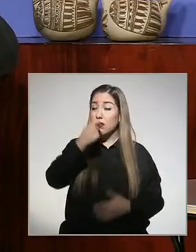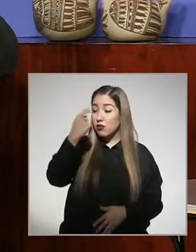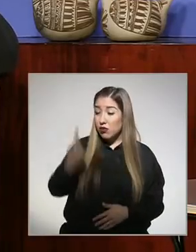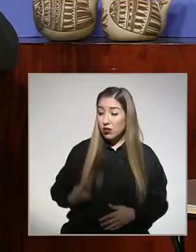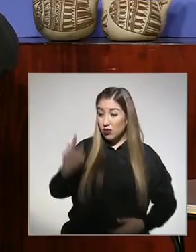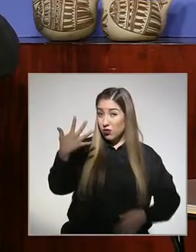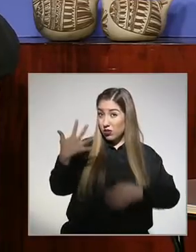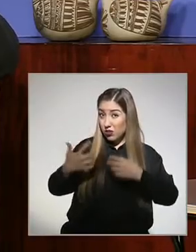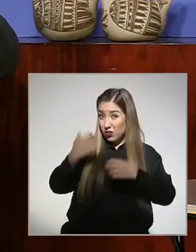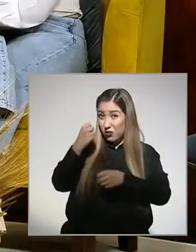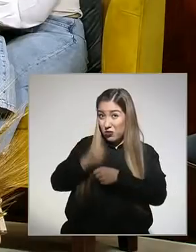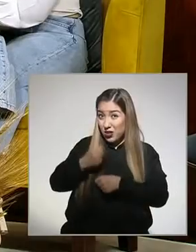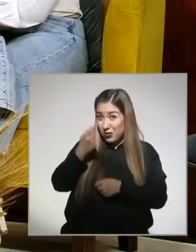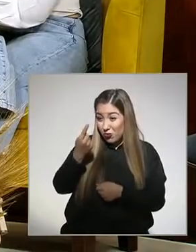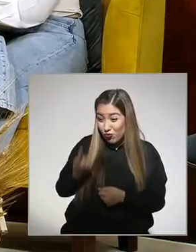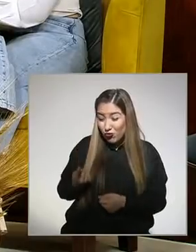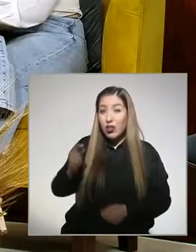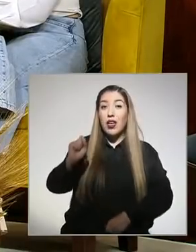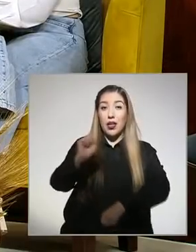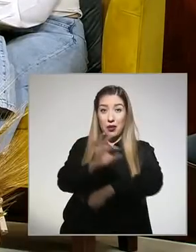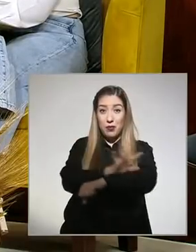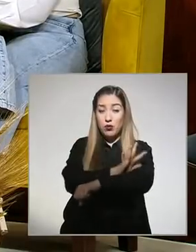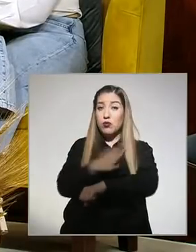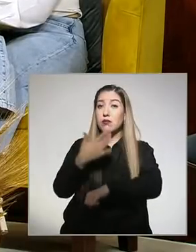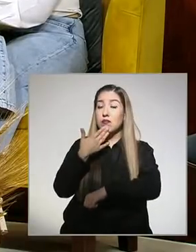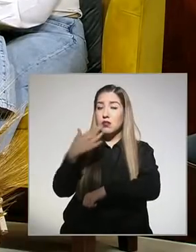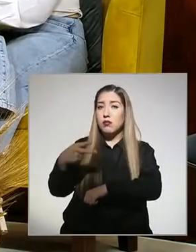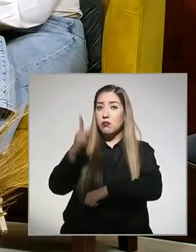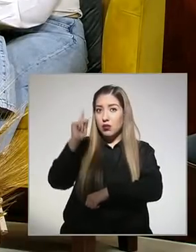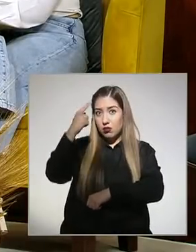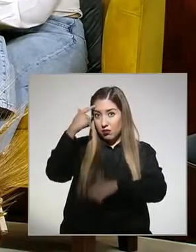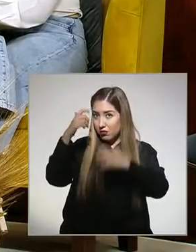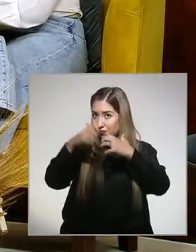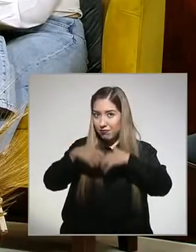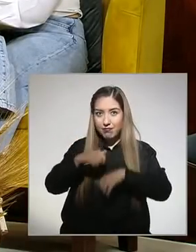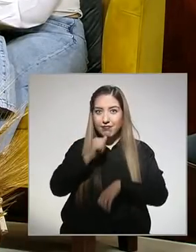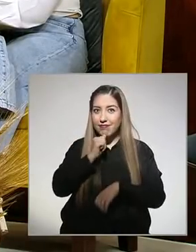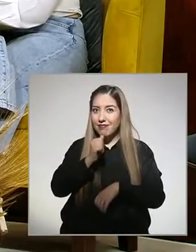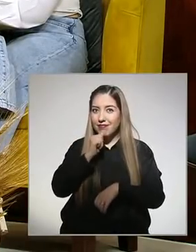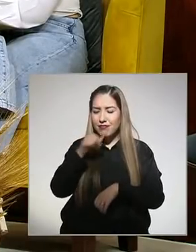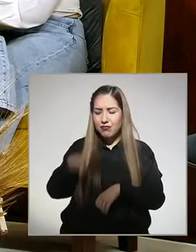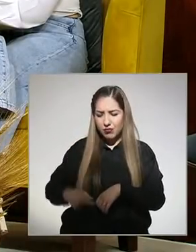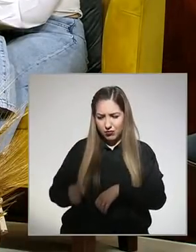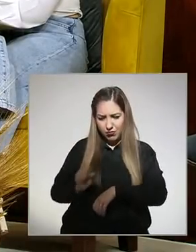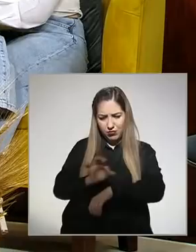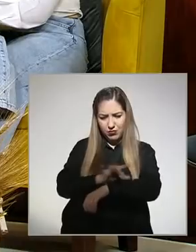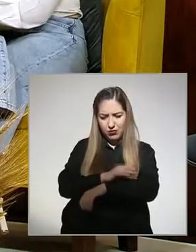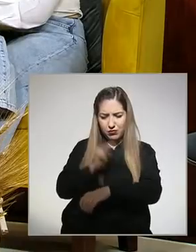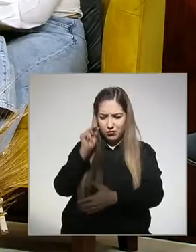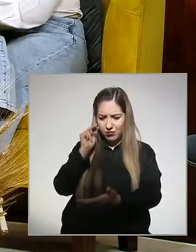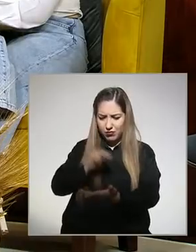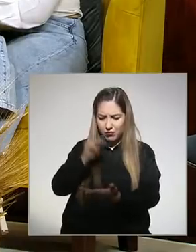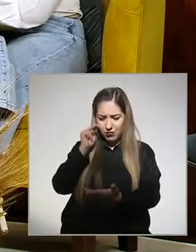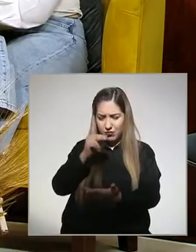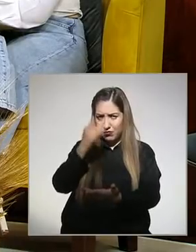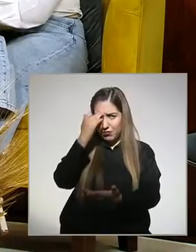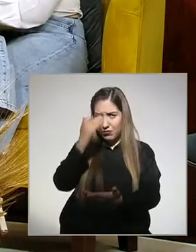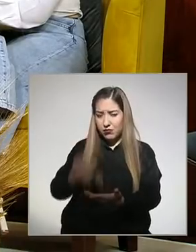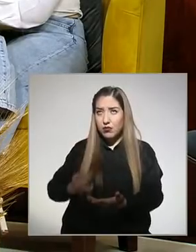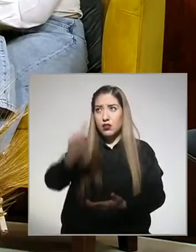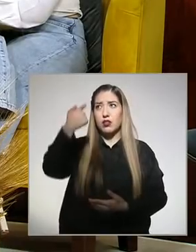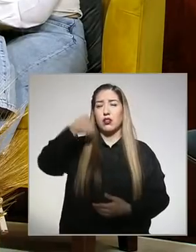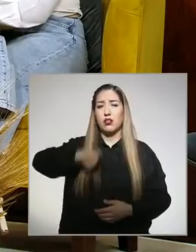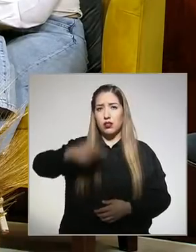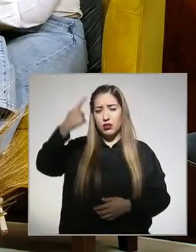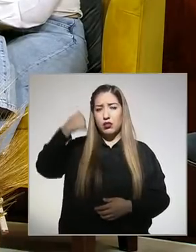cognitivo y sí lo emocional, pues no está lo que está viendo lo está nutriendo emocionalmente y le está dando, pues, una